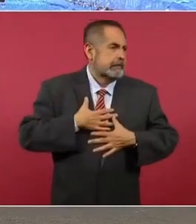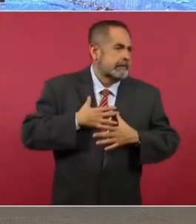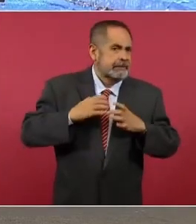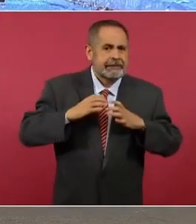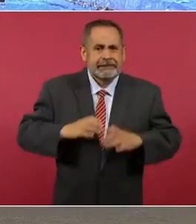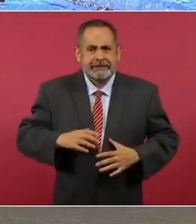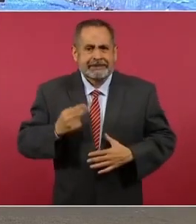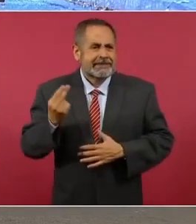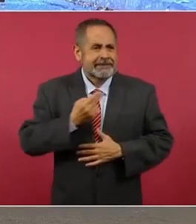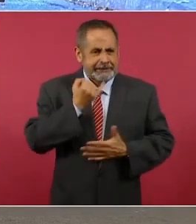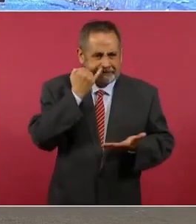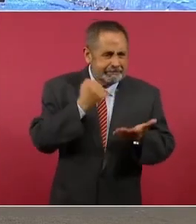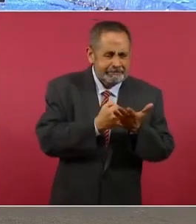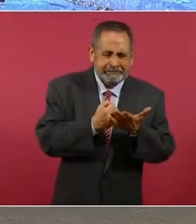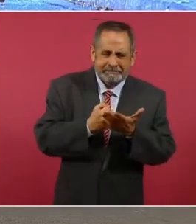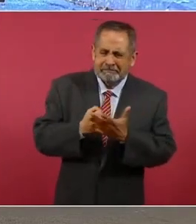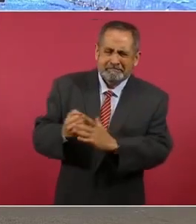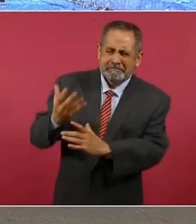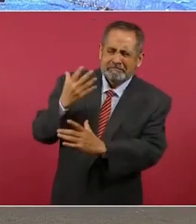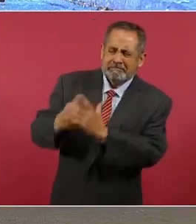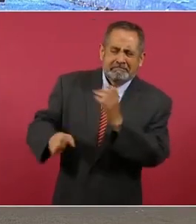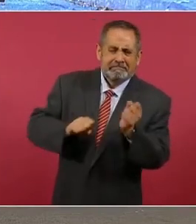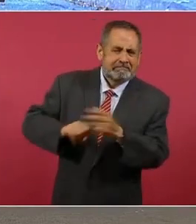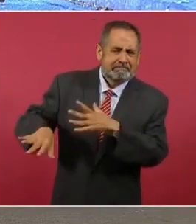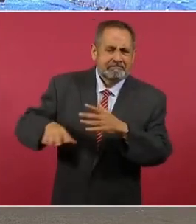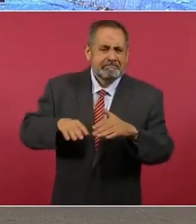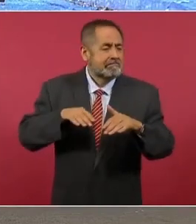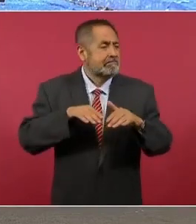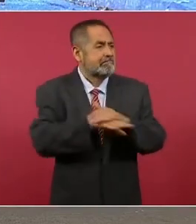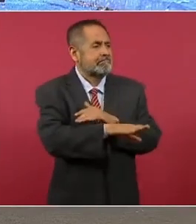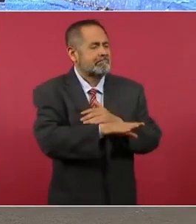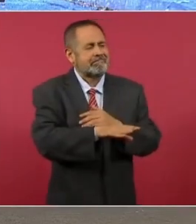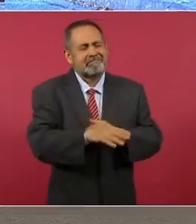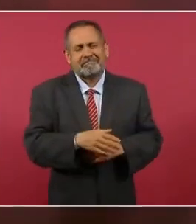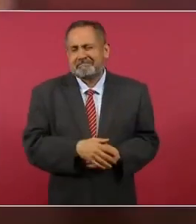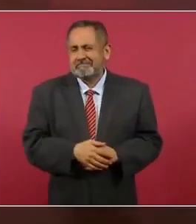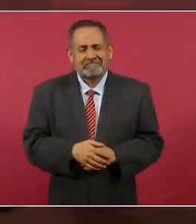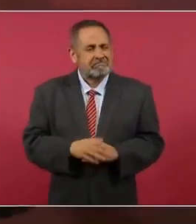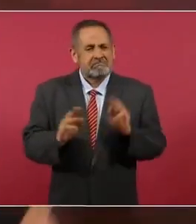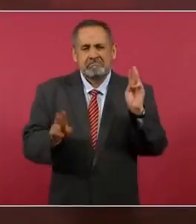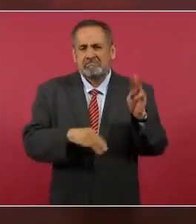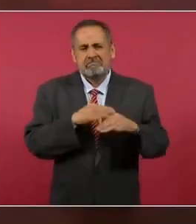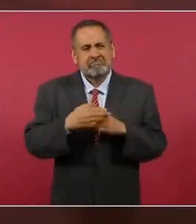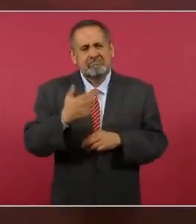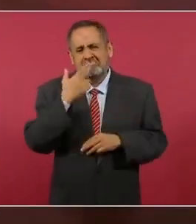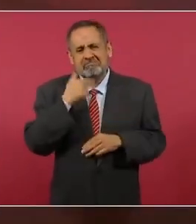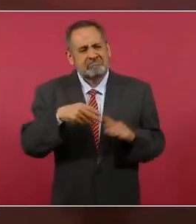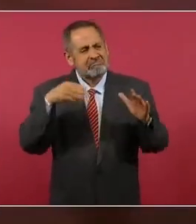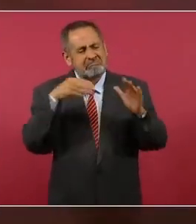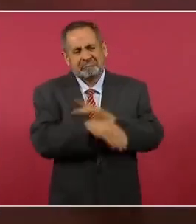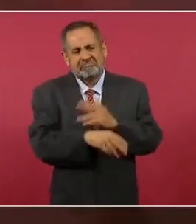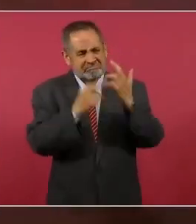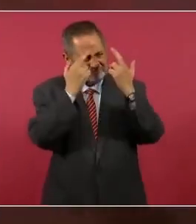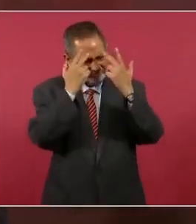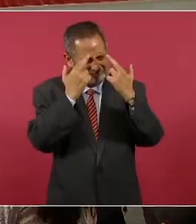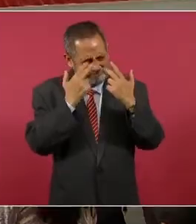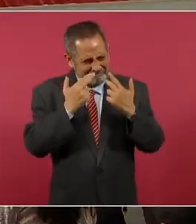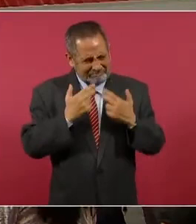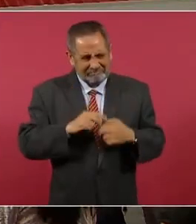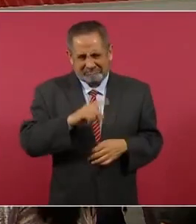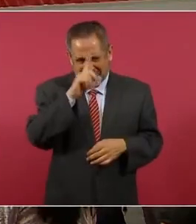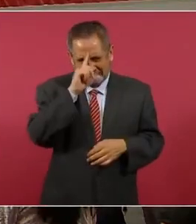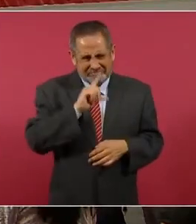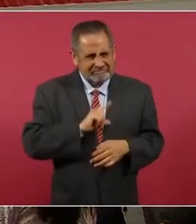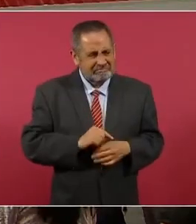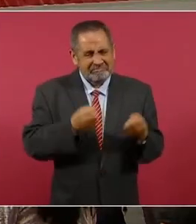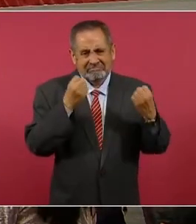y entonces prefieren escaparse. Obviamente escaparse a un mundo irreal que finalmente los lleva a una gran degradación